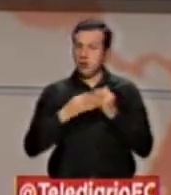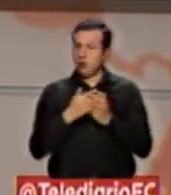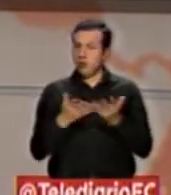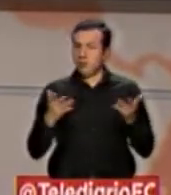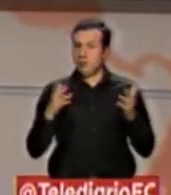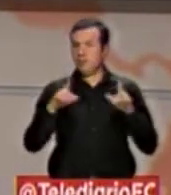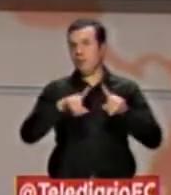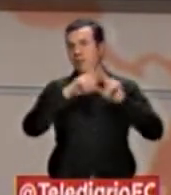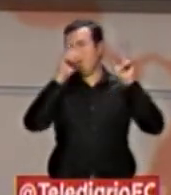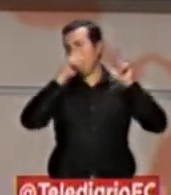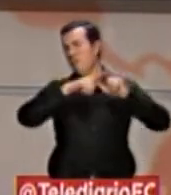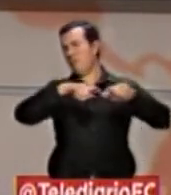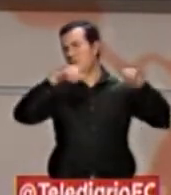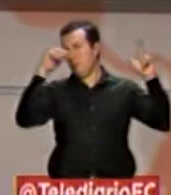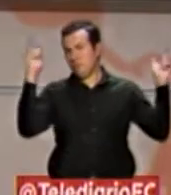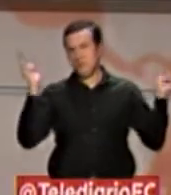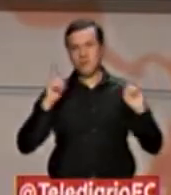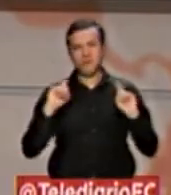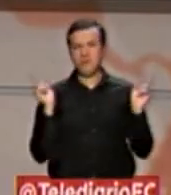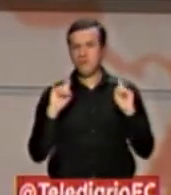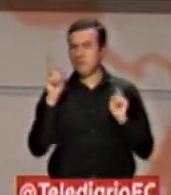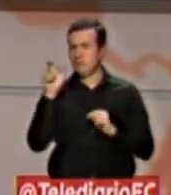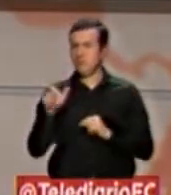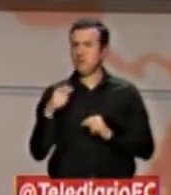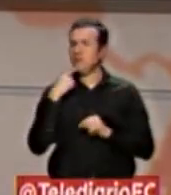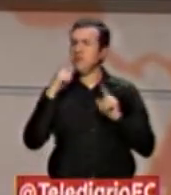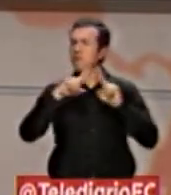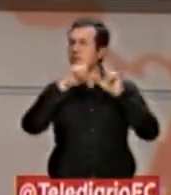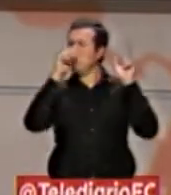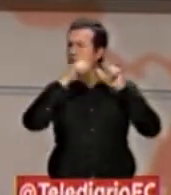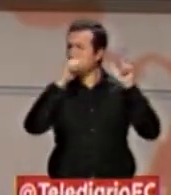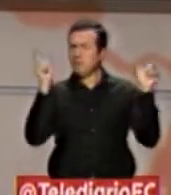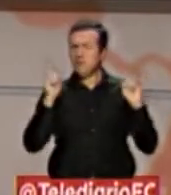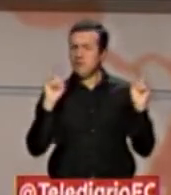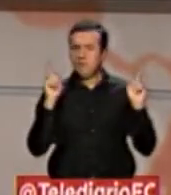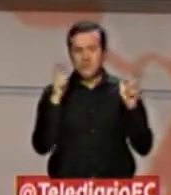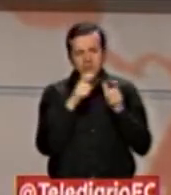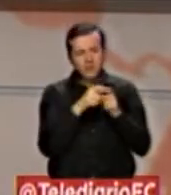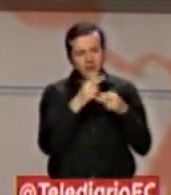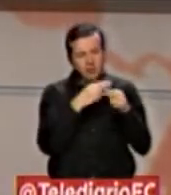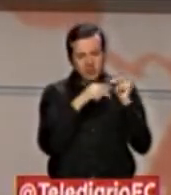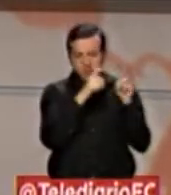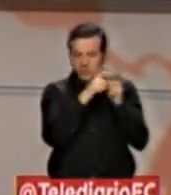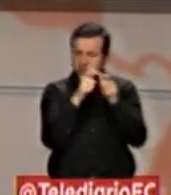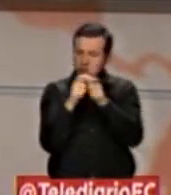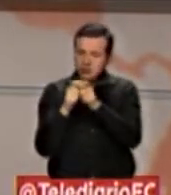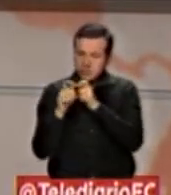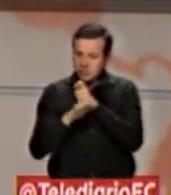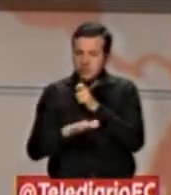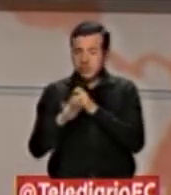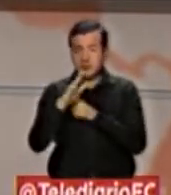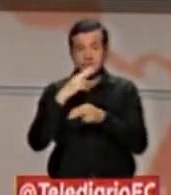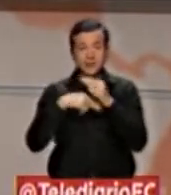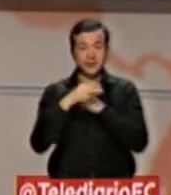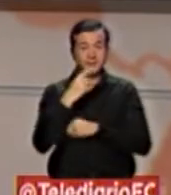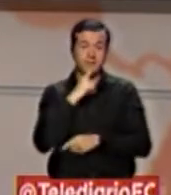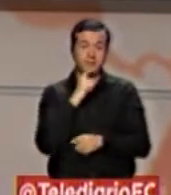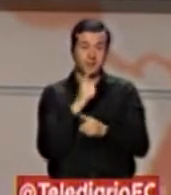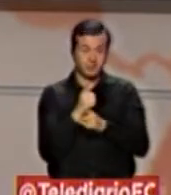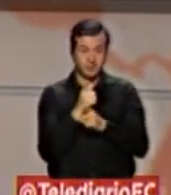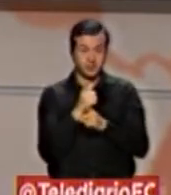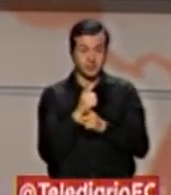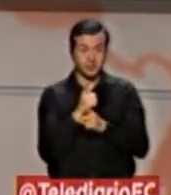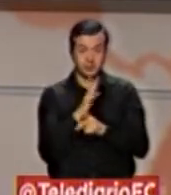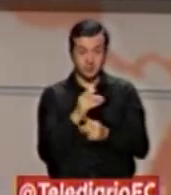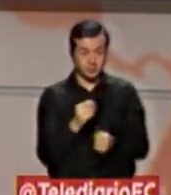grandes multinacionales, como decía cierto ciudadano, sino son los pequeños, medianos, grandes, incluso emprendimientos que no tienen garantizada